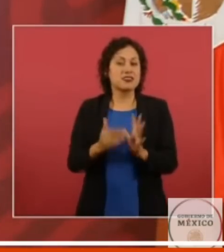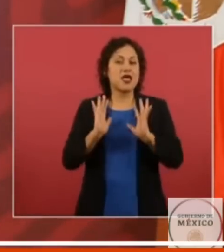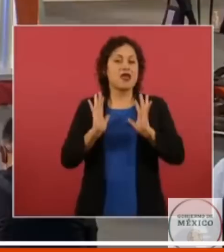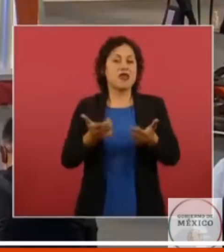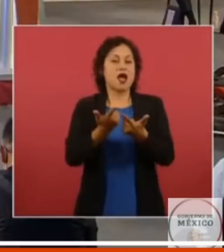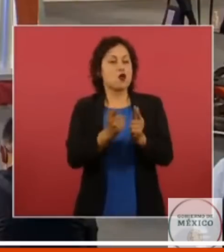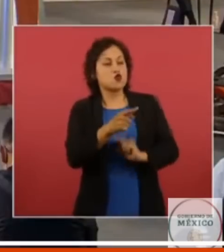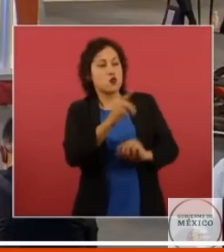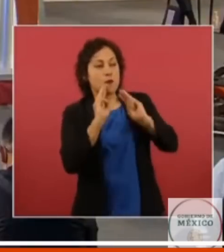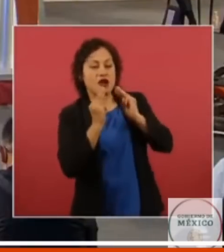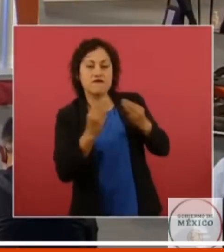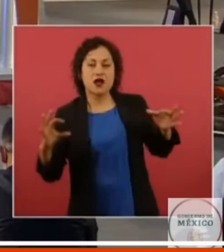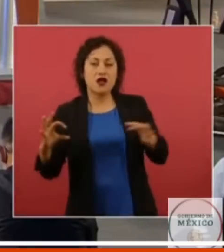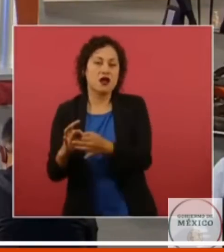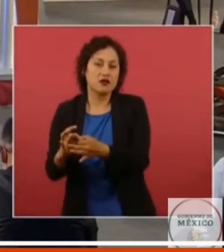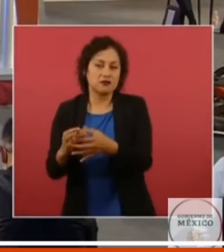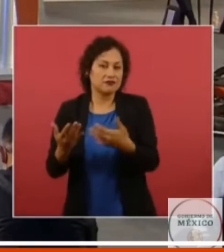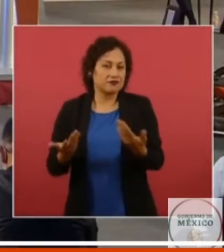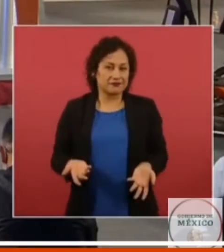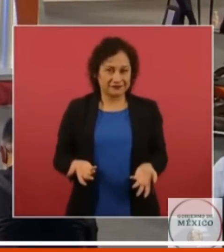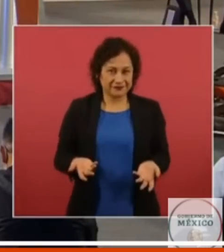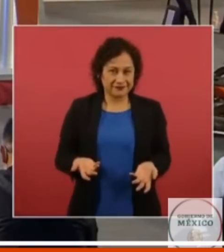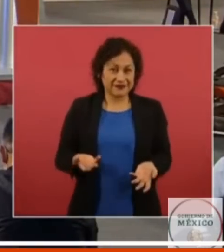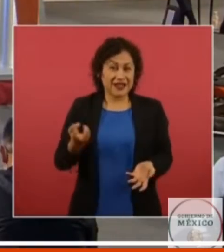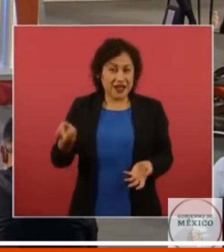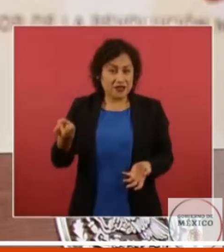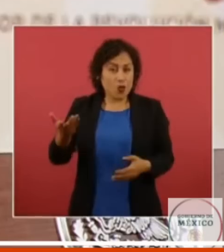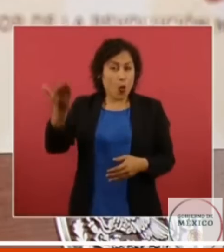algo que era muy común